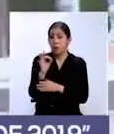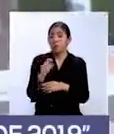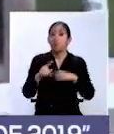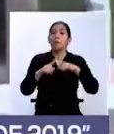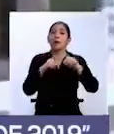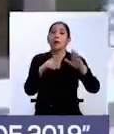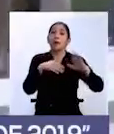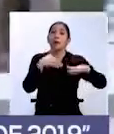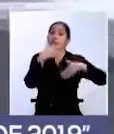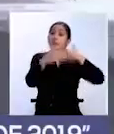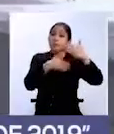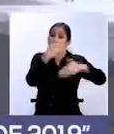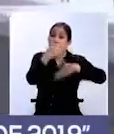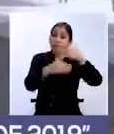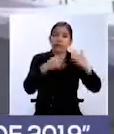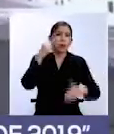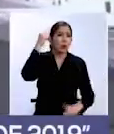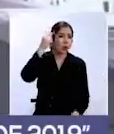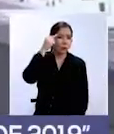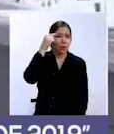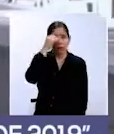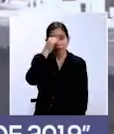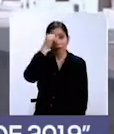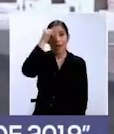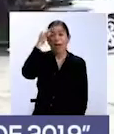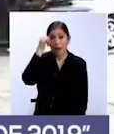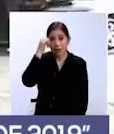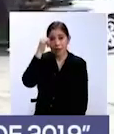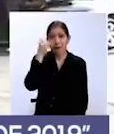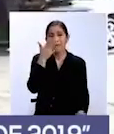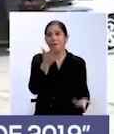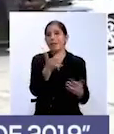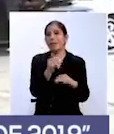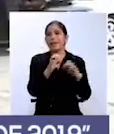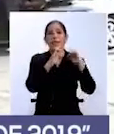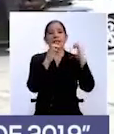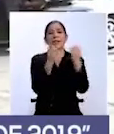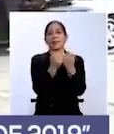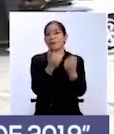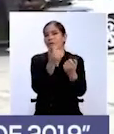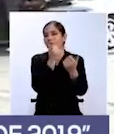Lamentablemente, el gobierno de Jeanine Áñez, a través de sus nefastos funcionarios que